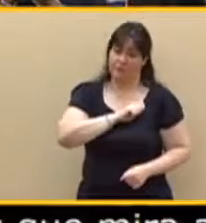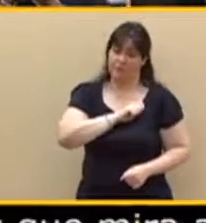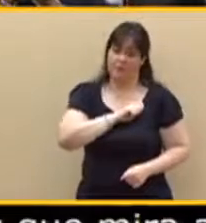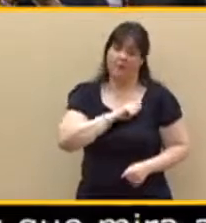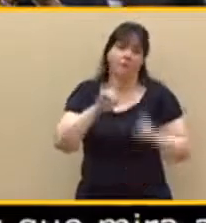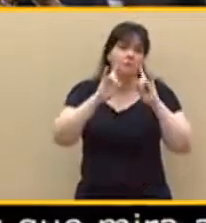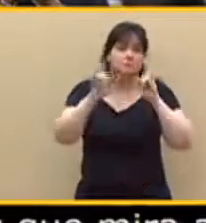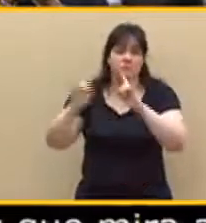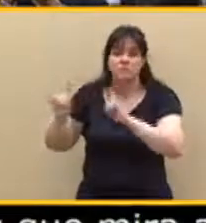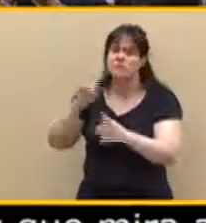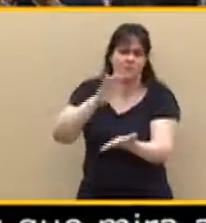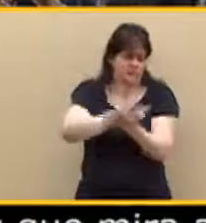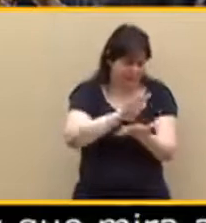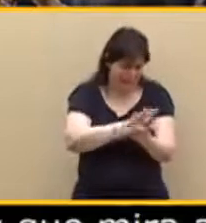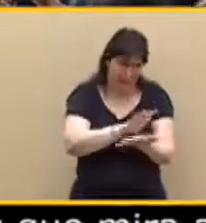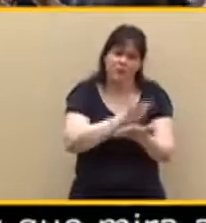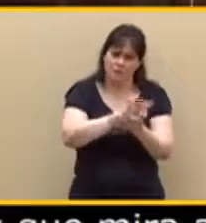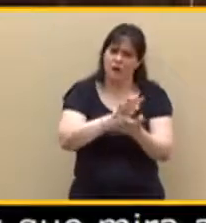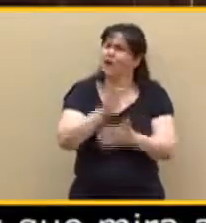Tranquilos, señorías, si va a haber tiempo de sobra.